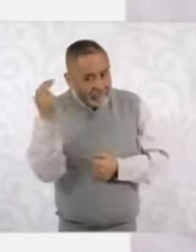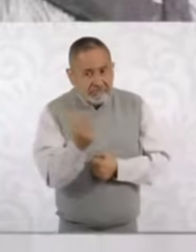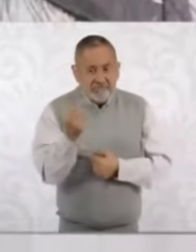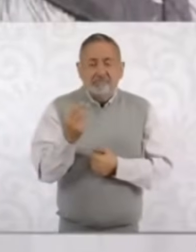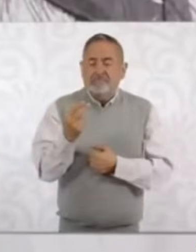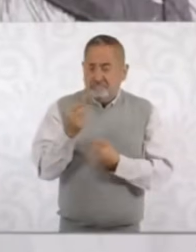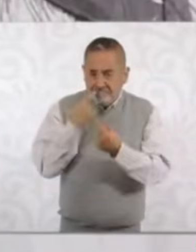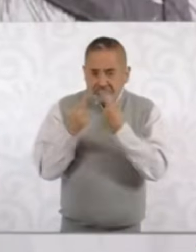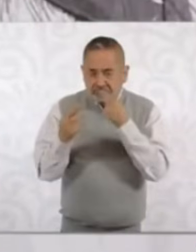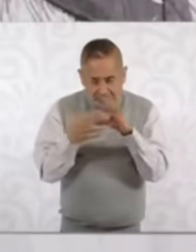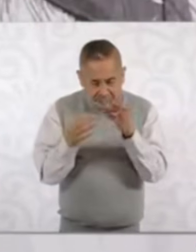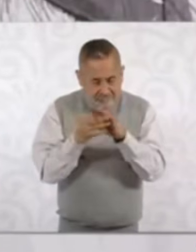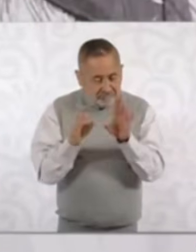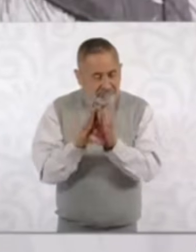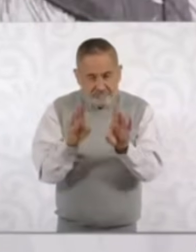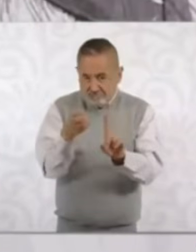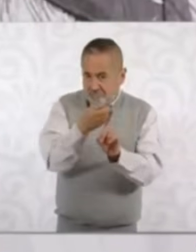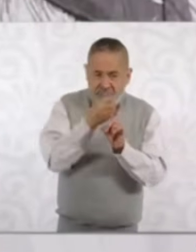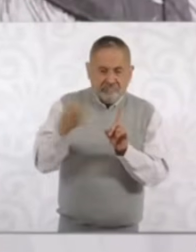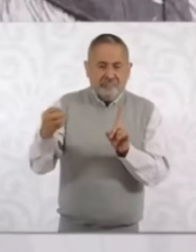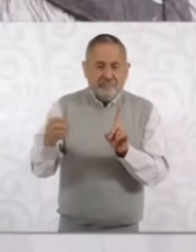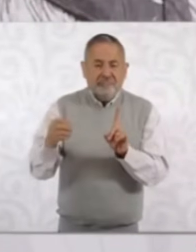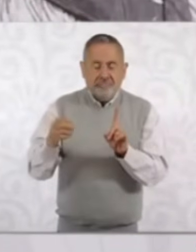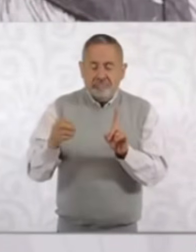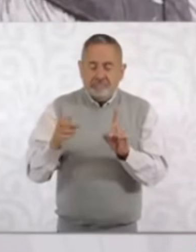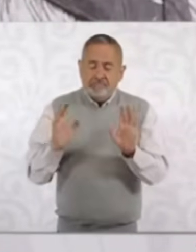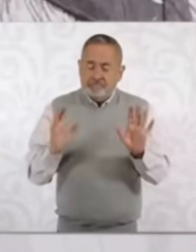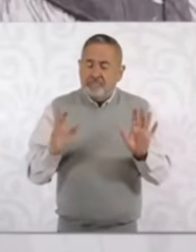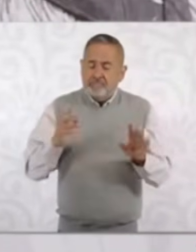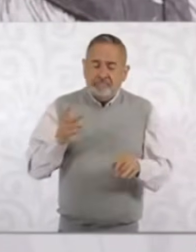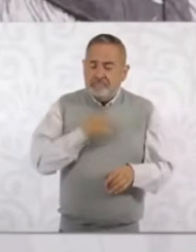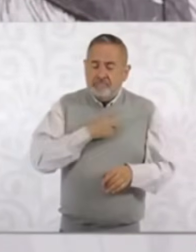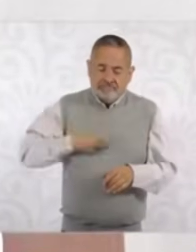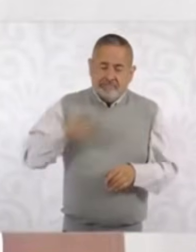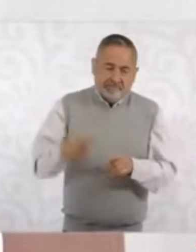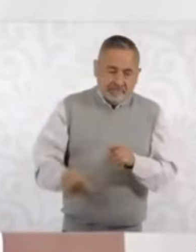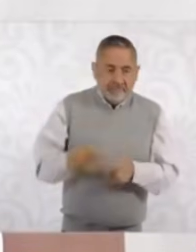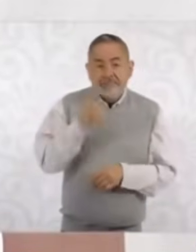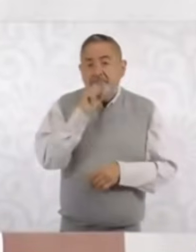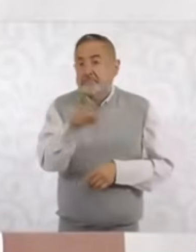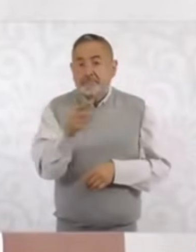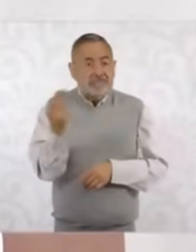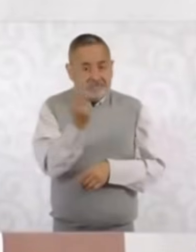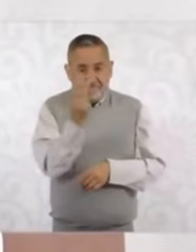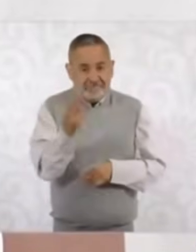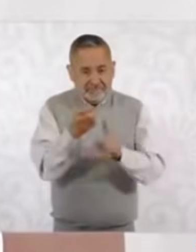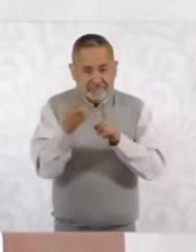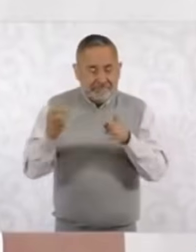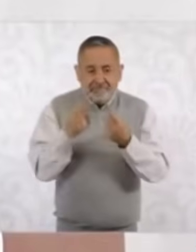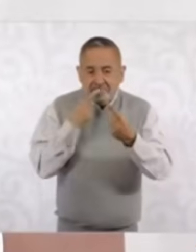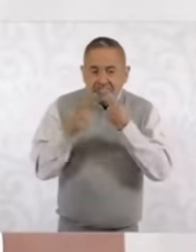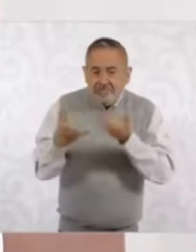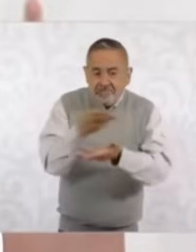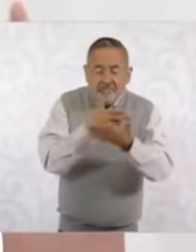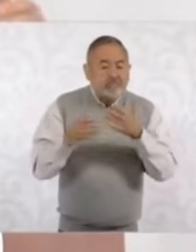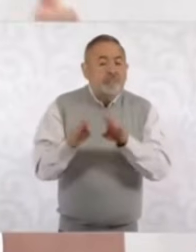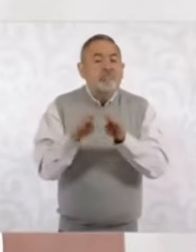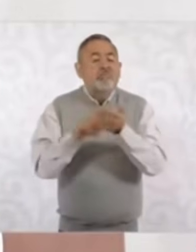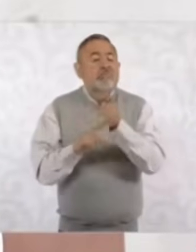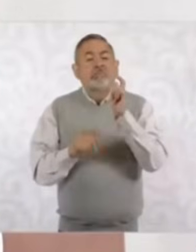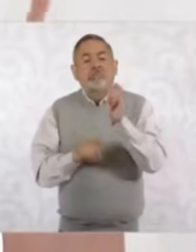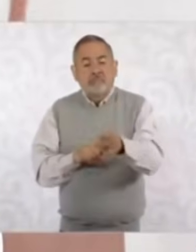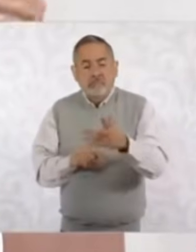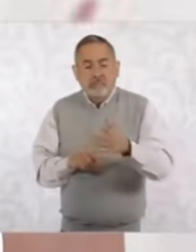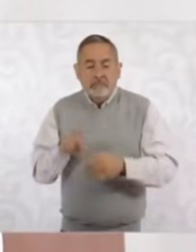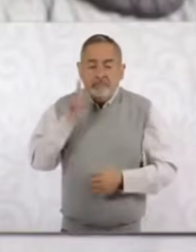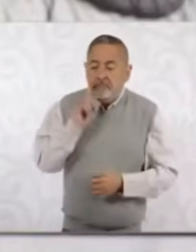dé en nuestro país. También creo que es indispensable que se dé, por ejemplo, el debate de qué tanto